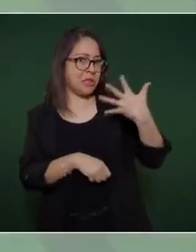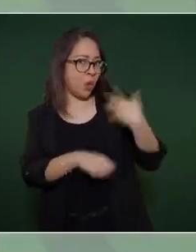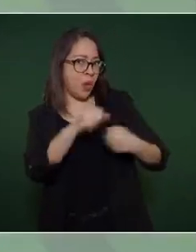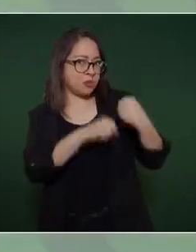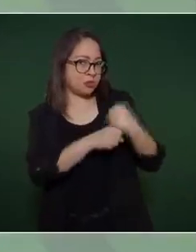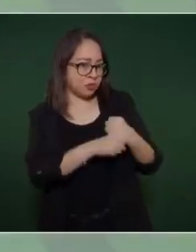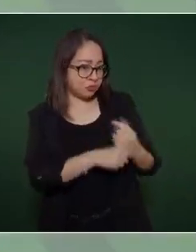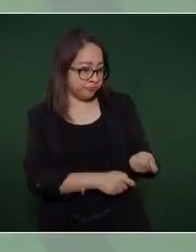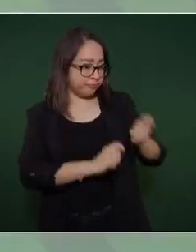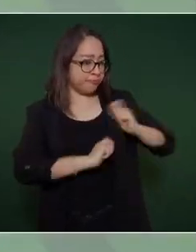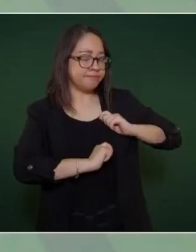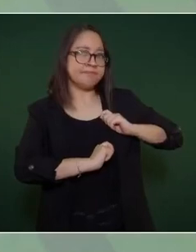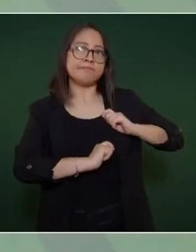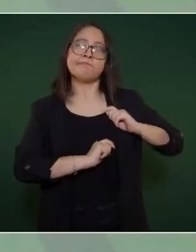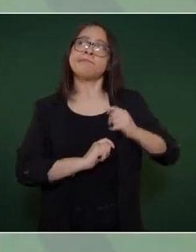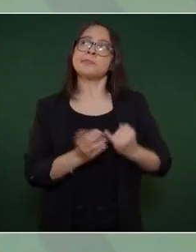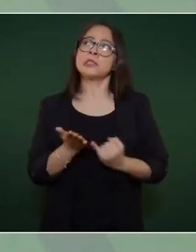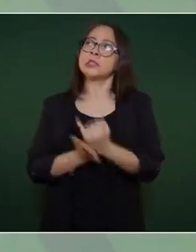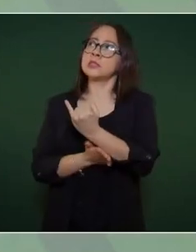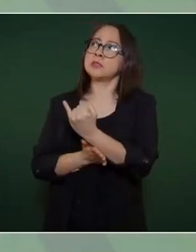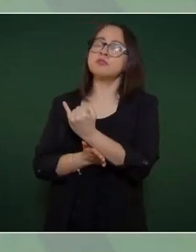cero impunidad.